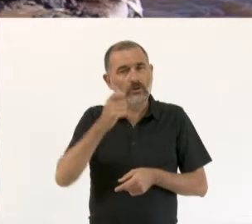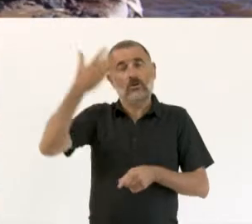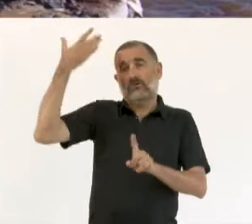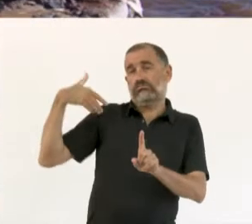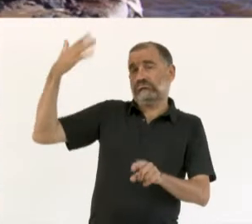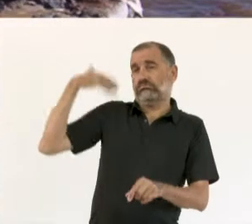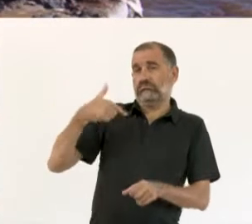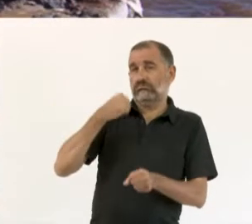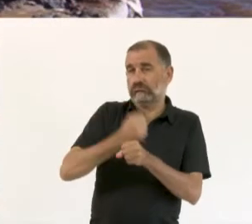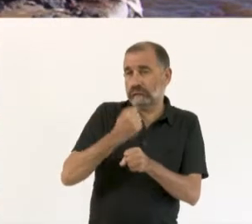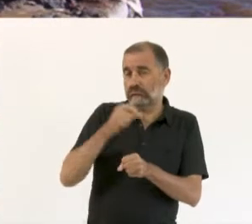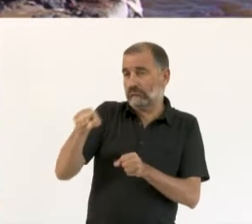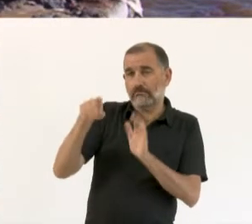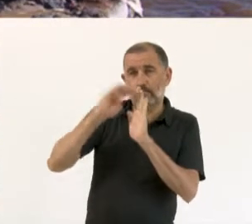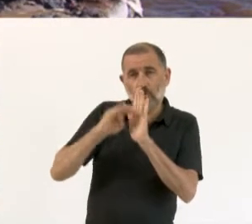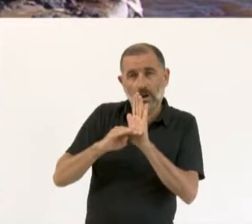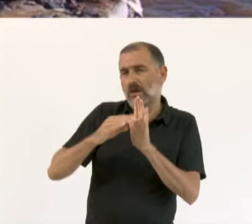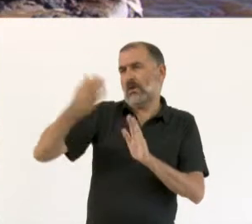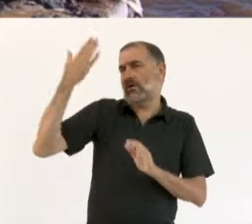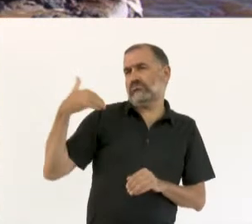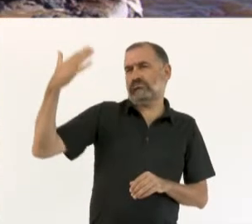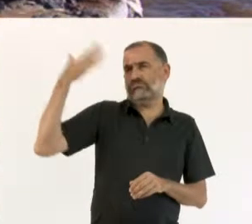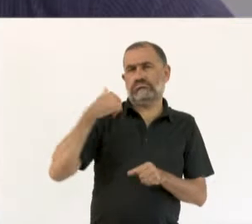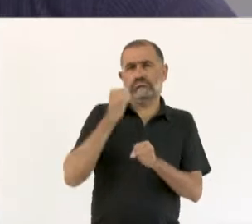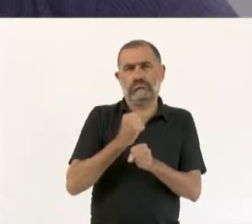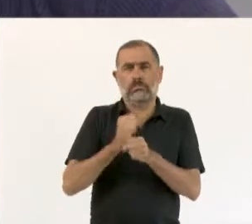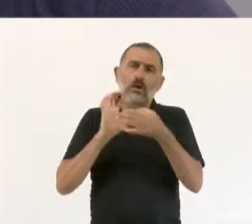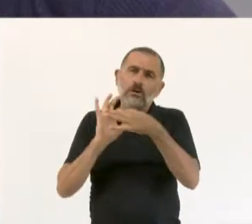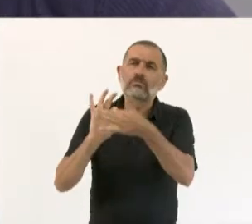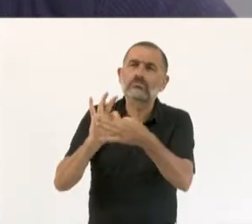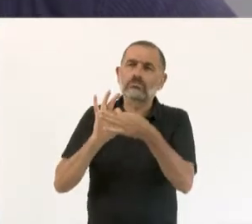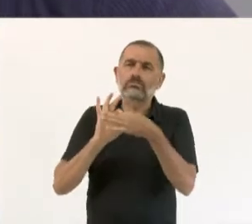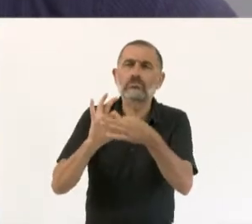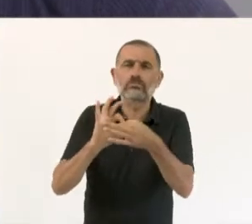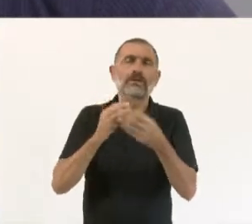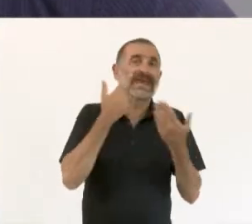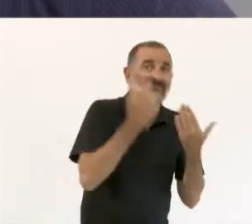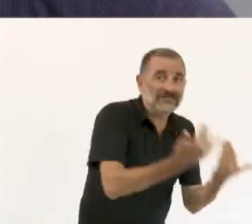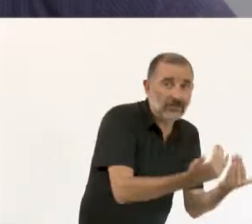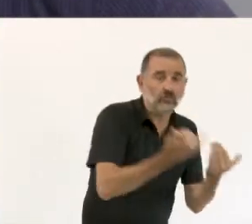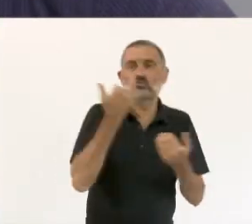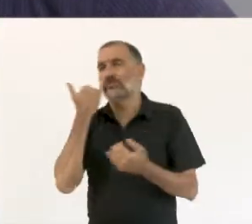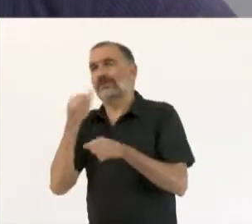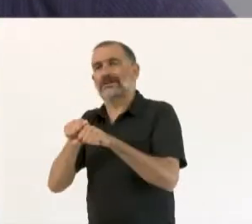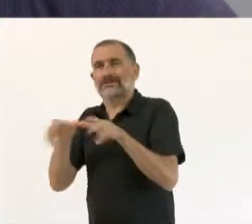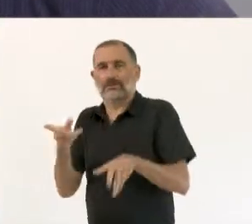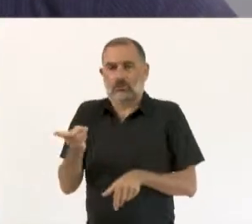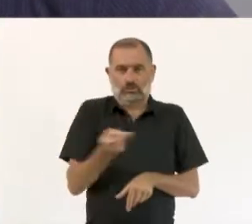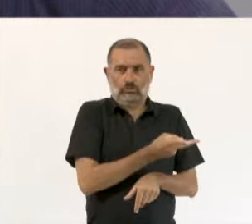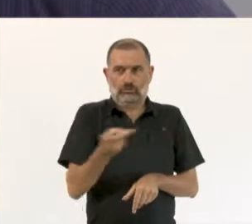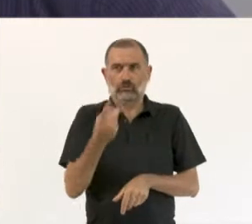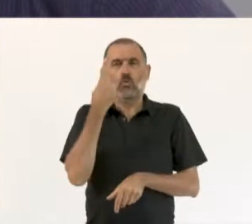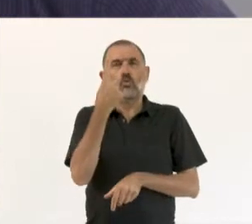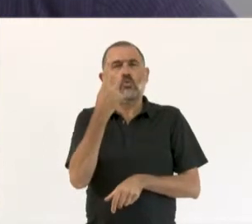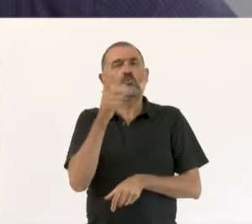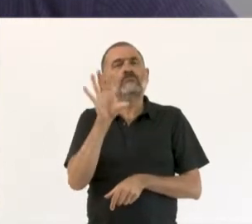varios proyectos que se hicieron con anterioridad en el Museo de Antropología vinculados con la investigación y la extensión. Entre ellos había uno que fue Arqueología para los